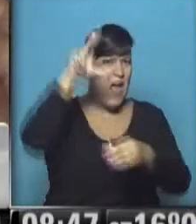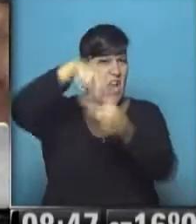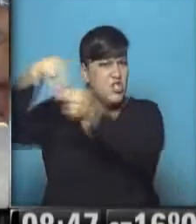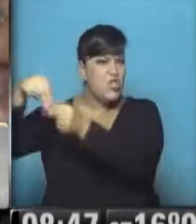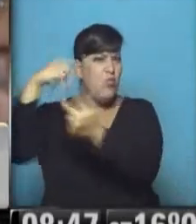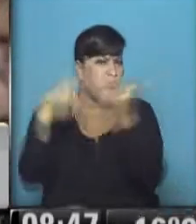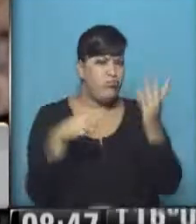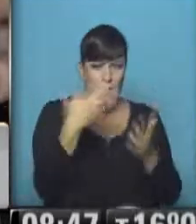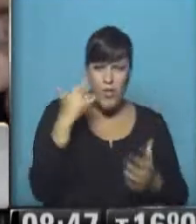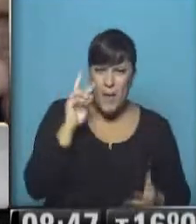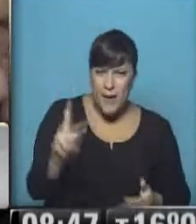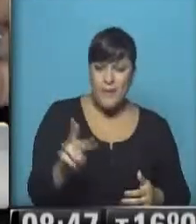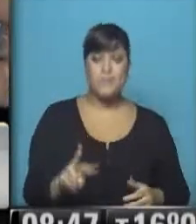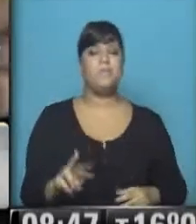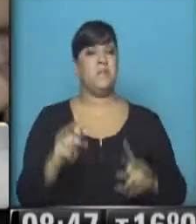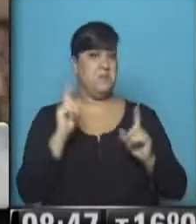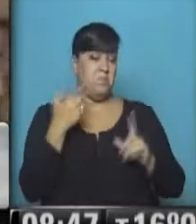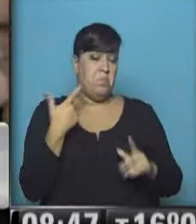que sí. En segundo lugar,